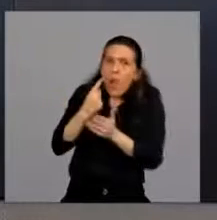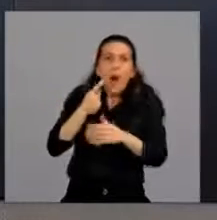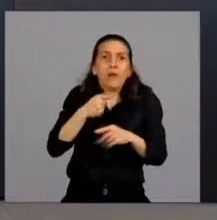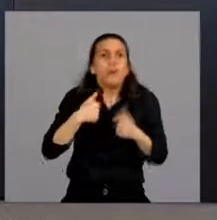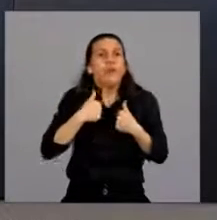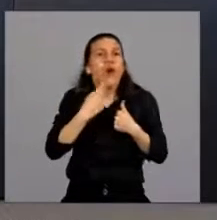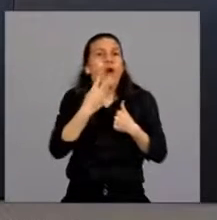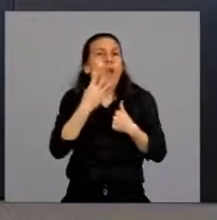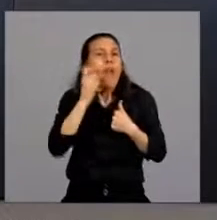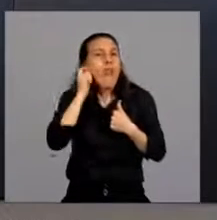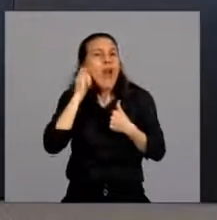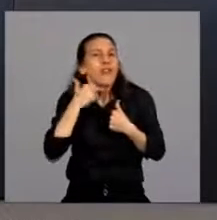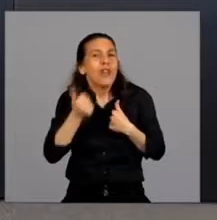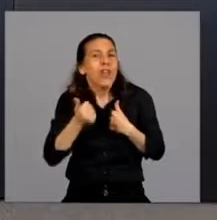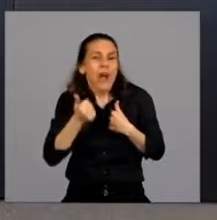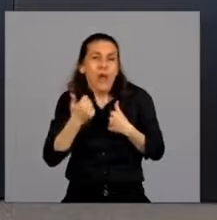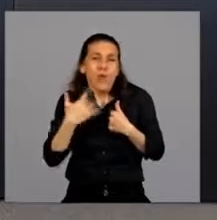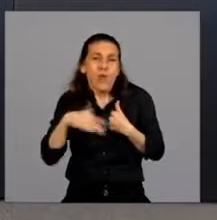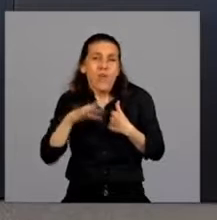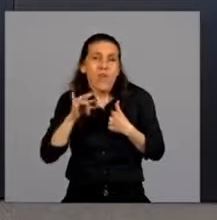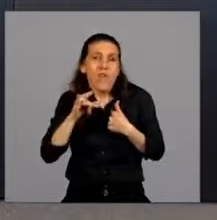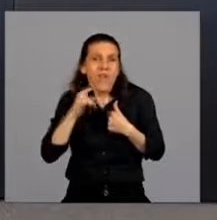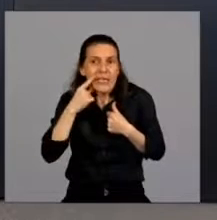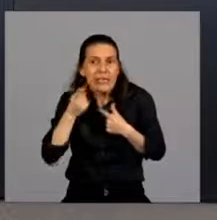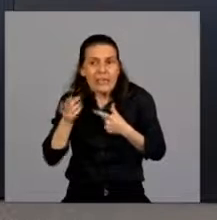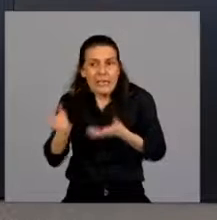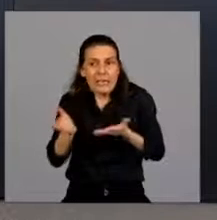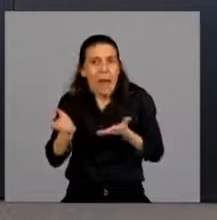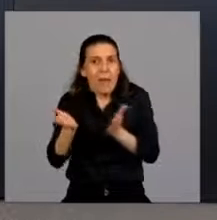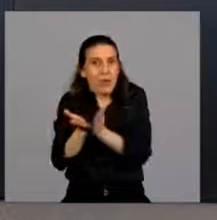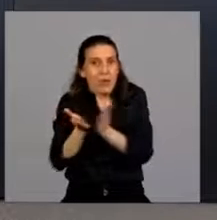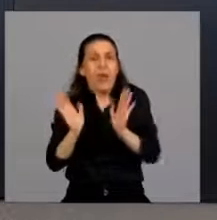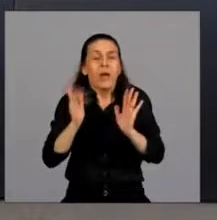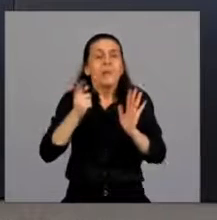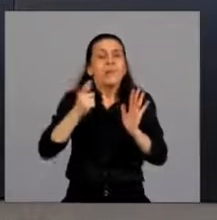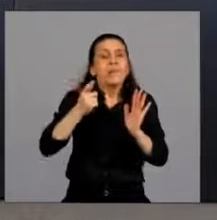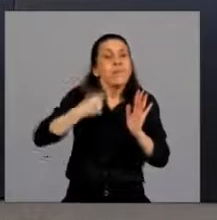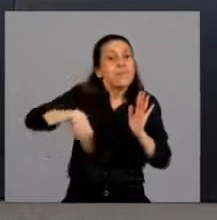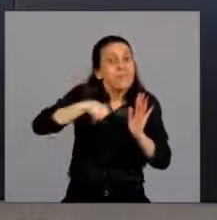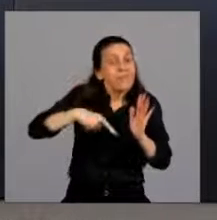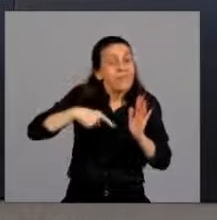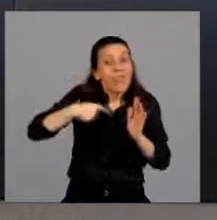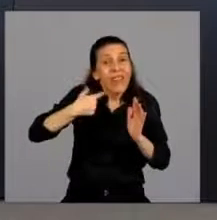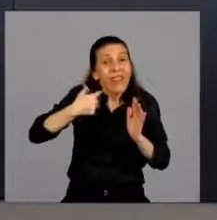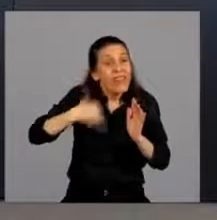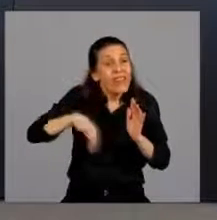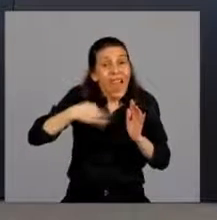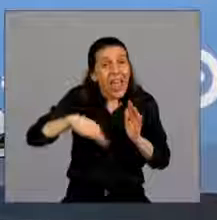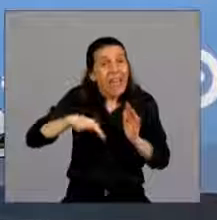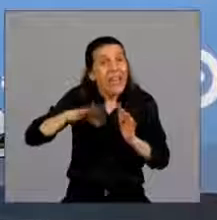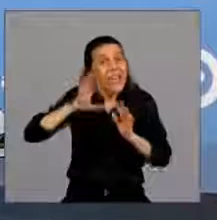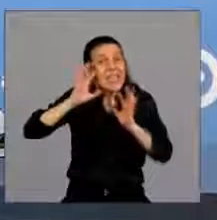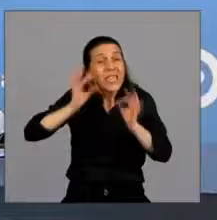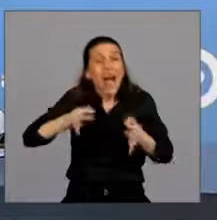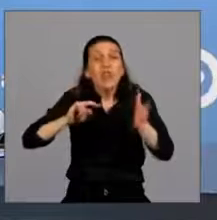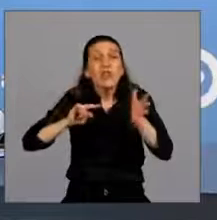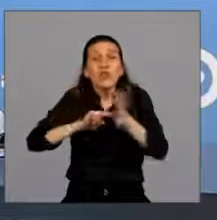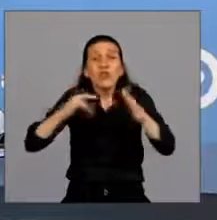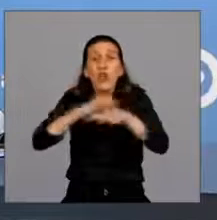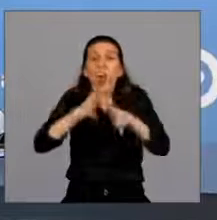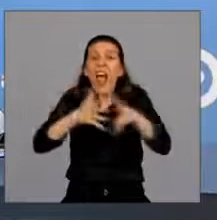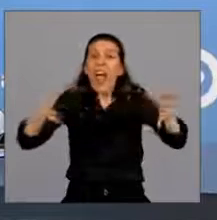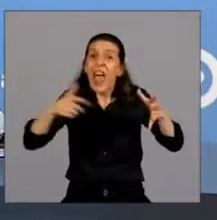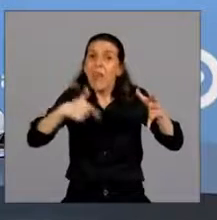de 4 y lo vivo eso. Y tenemos que empezar sabiendo que en las grandes ciudades esto es más complicado.